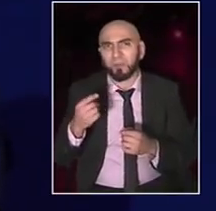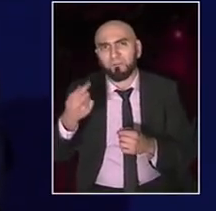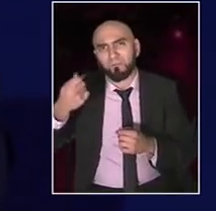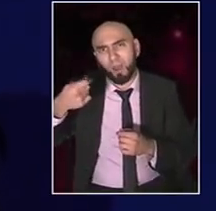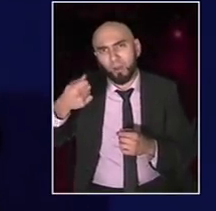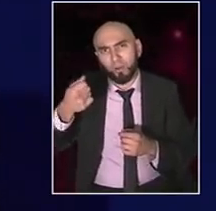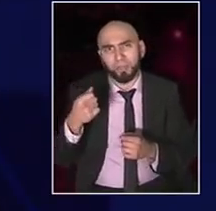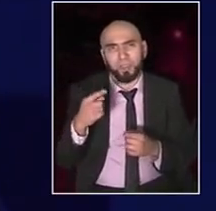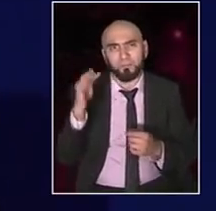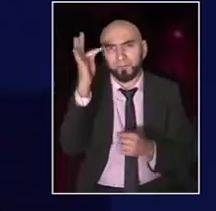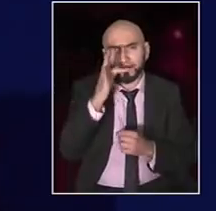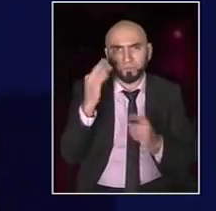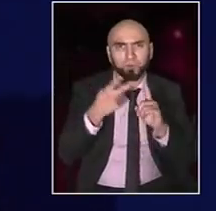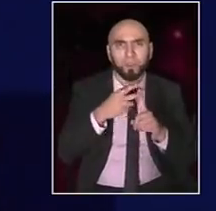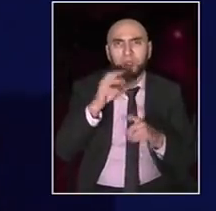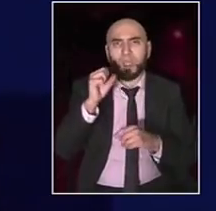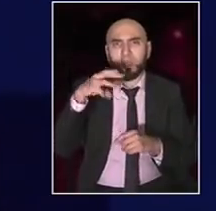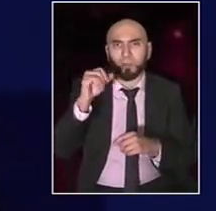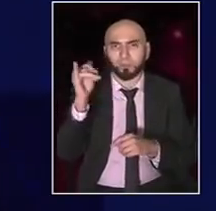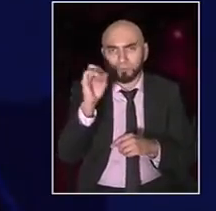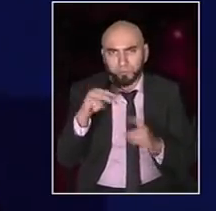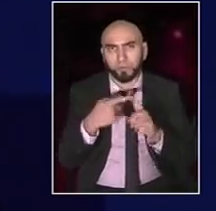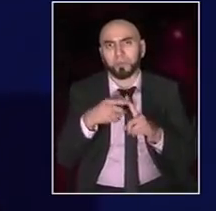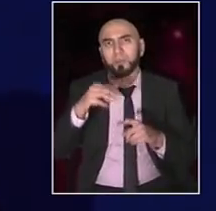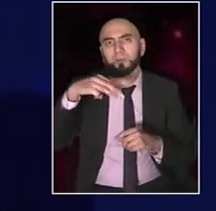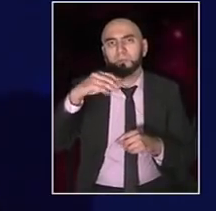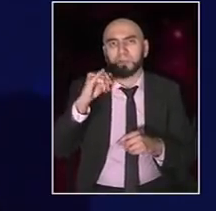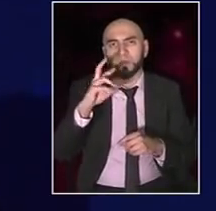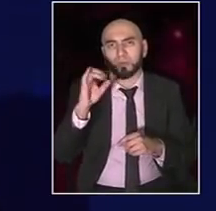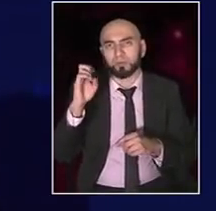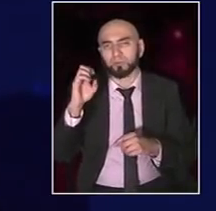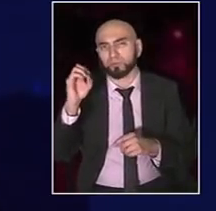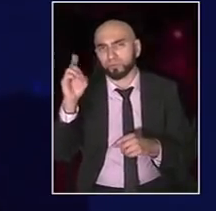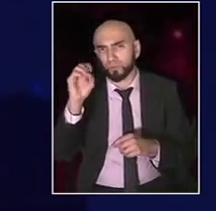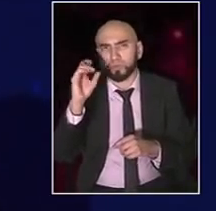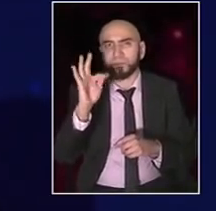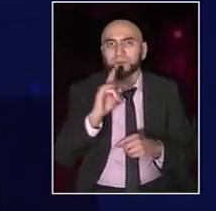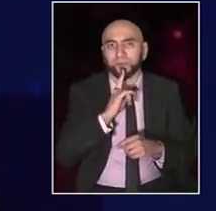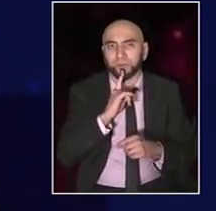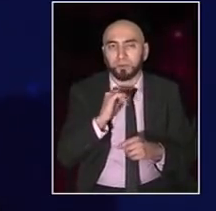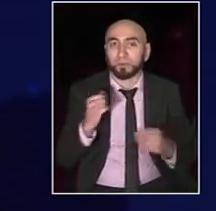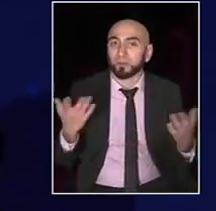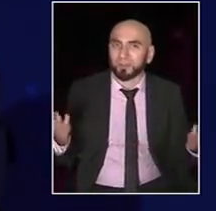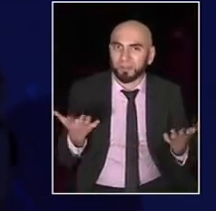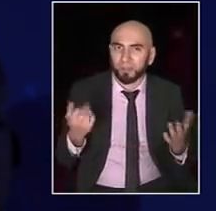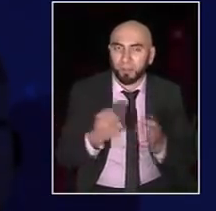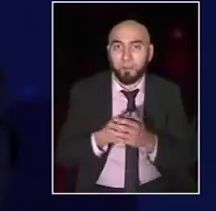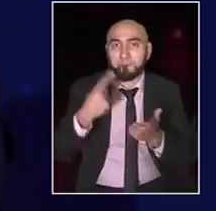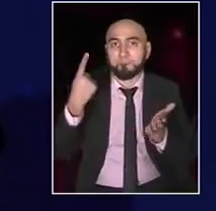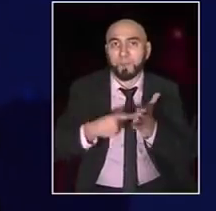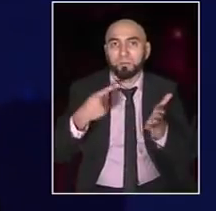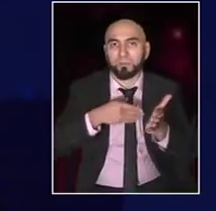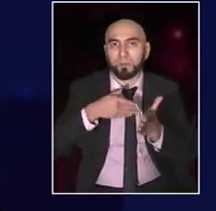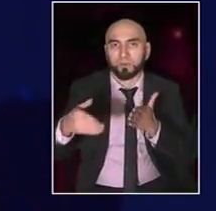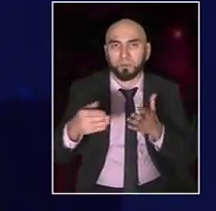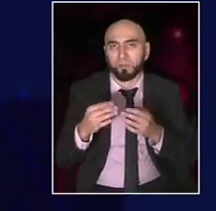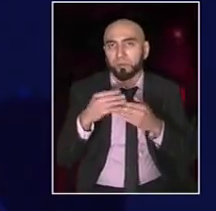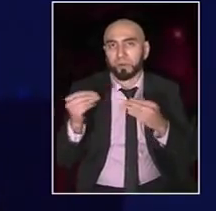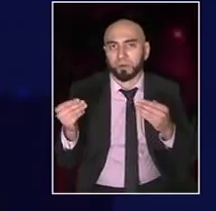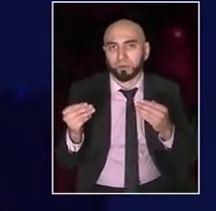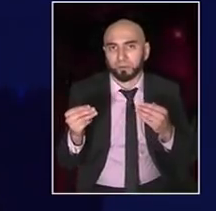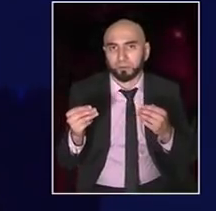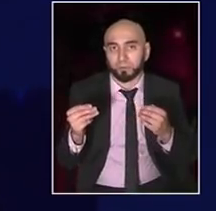de Amazon, de Microsoft? Son 1.000 billones de dólares. No hay nadie que tenga ese poder económico. Y eso no son solo